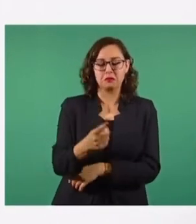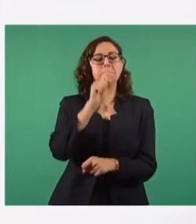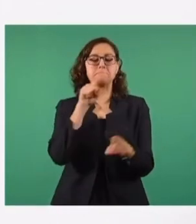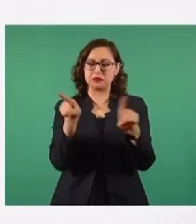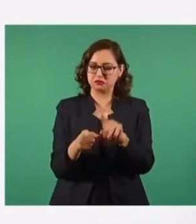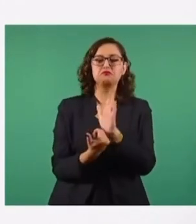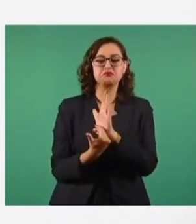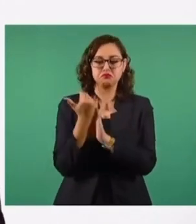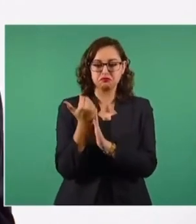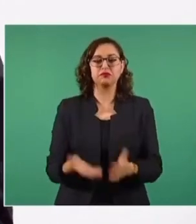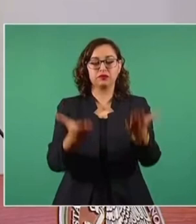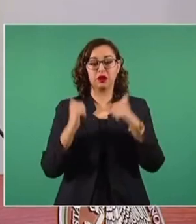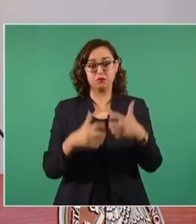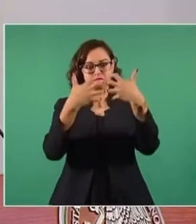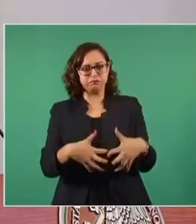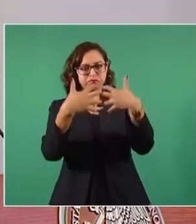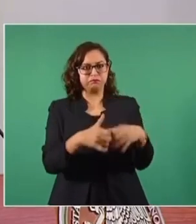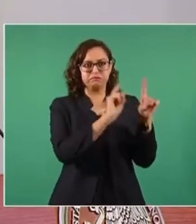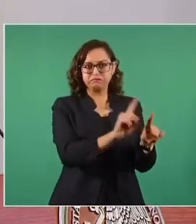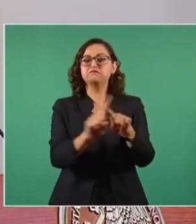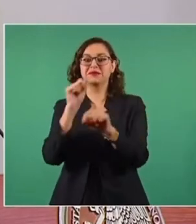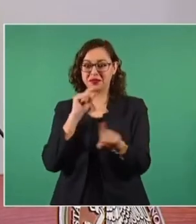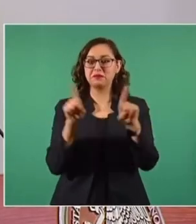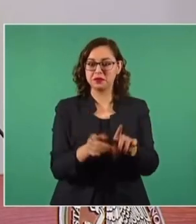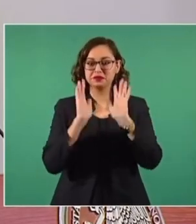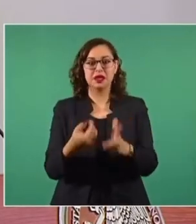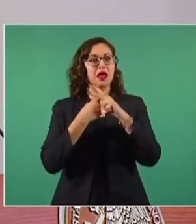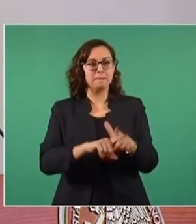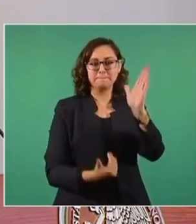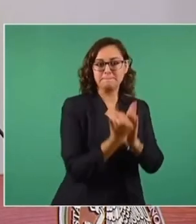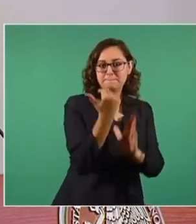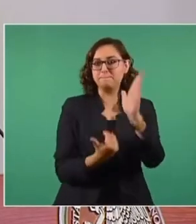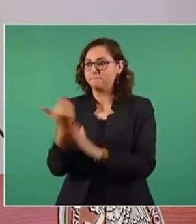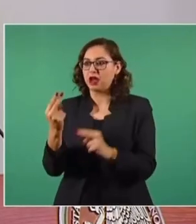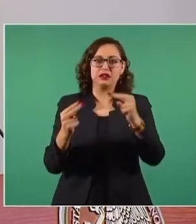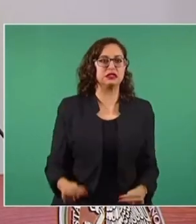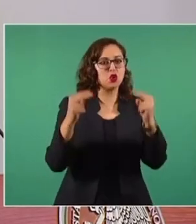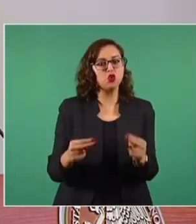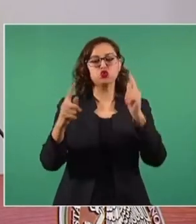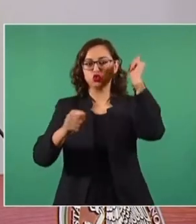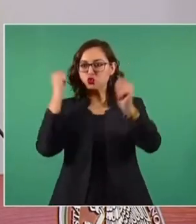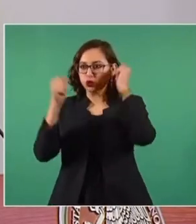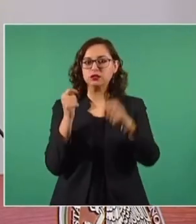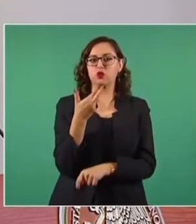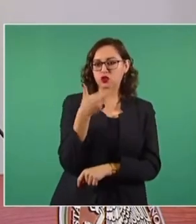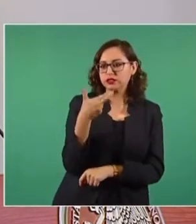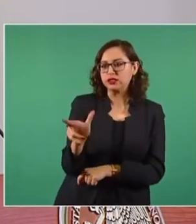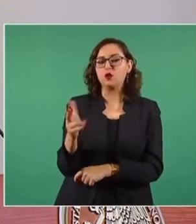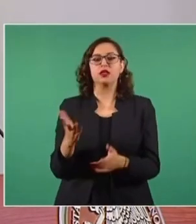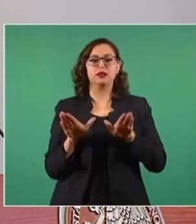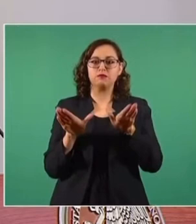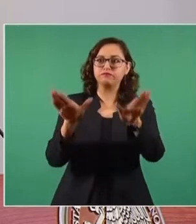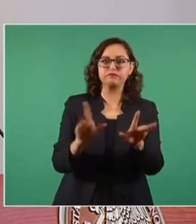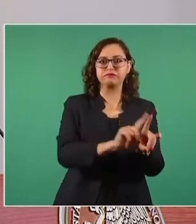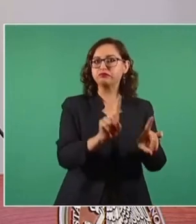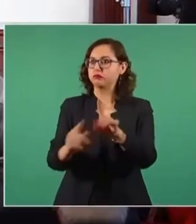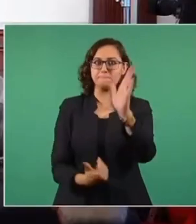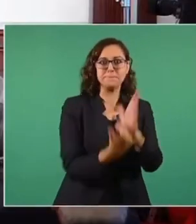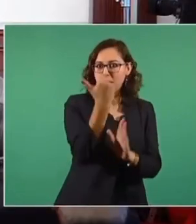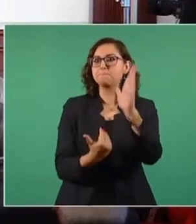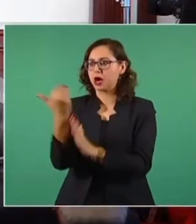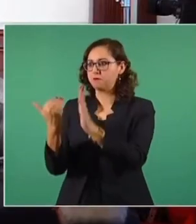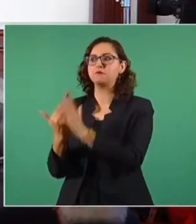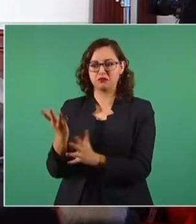El sector industrial está en franca recuperación, al igual que el comercio, el turismo, el sector restaurantero, la aviación y otros servicios.